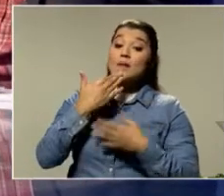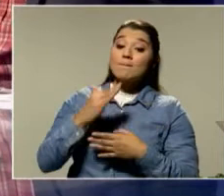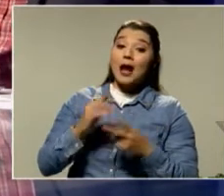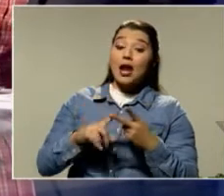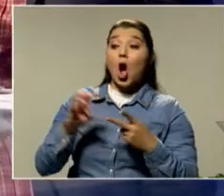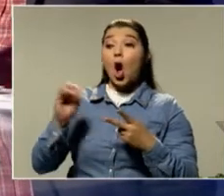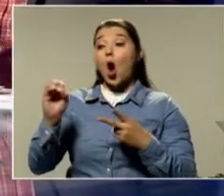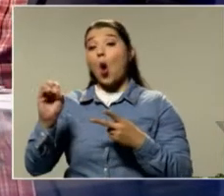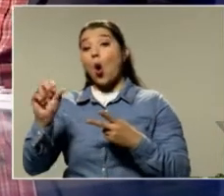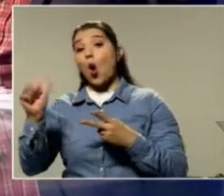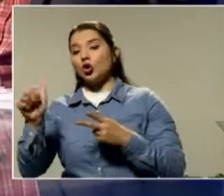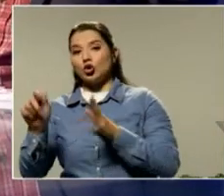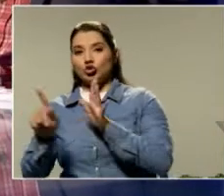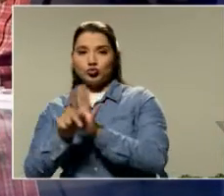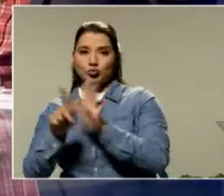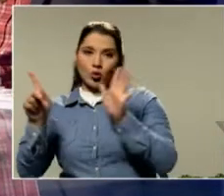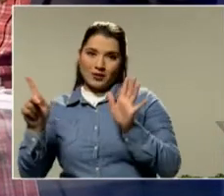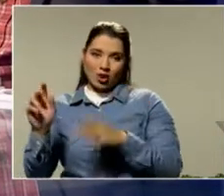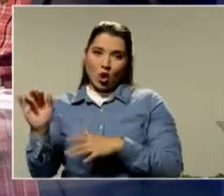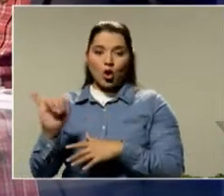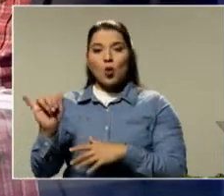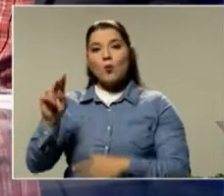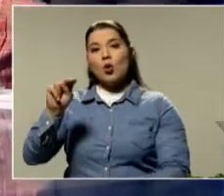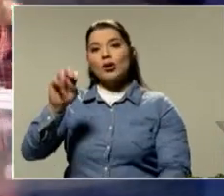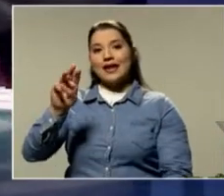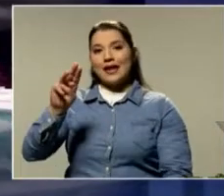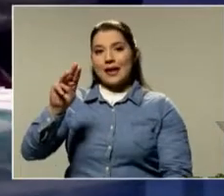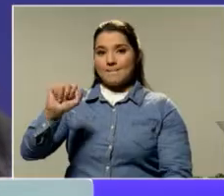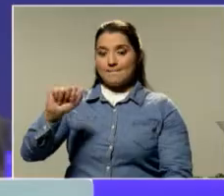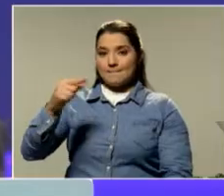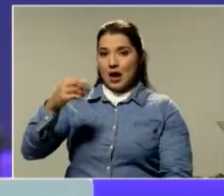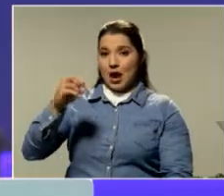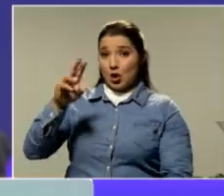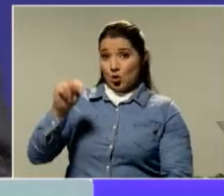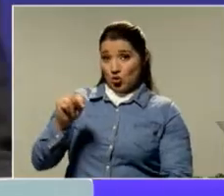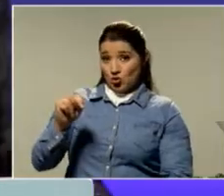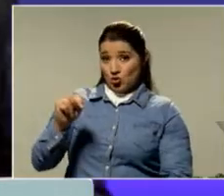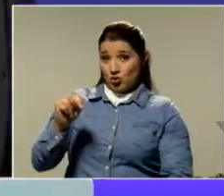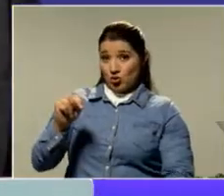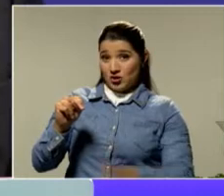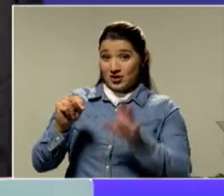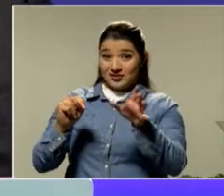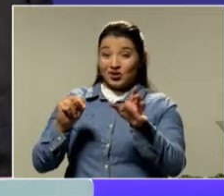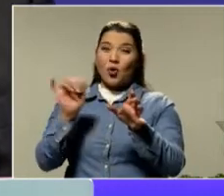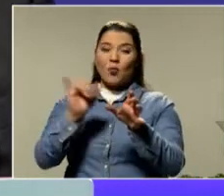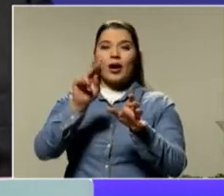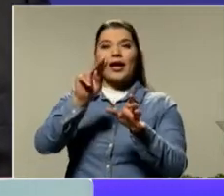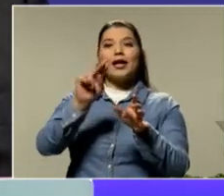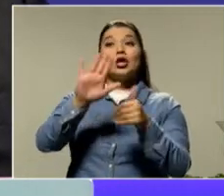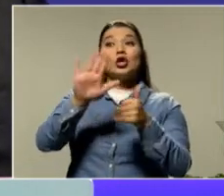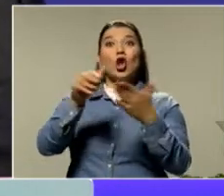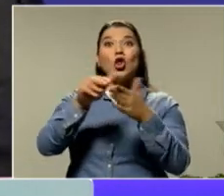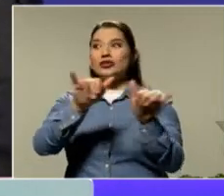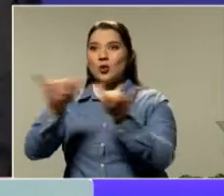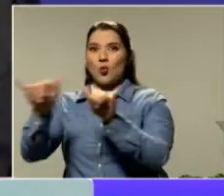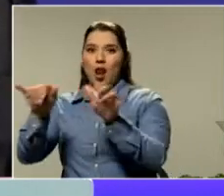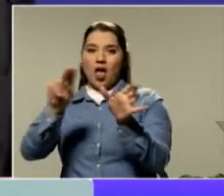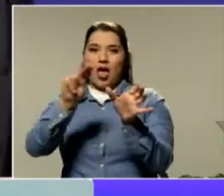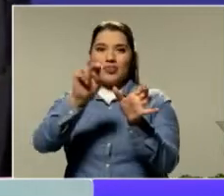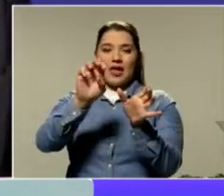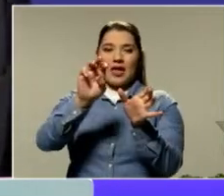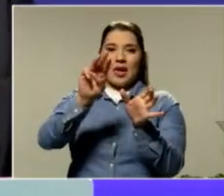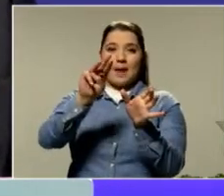prohibidos, como el famoso y tristemente célebre Nemagón, contra otros que su efecto es mucho menor y casi no,